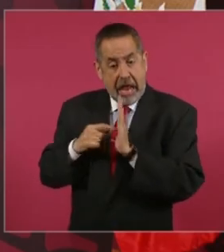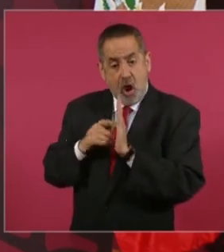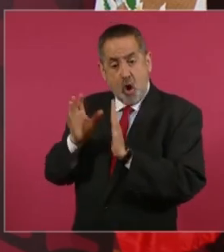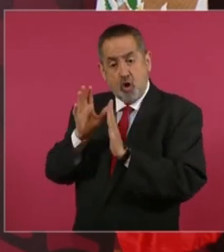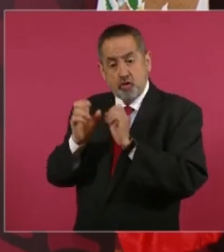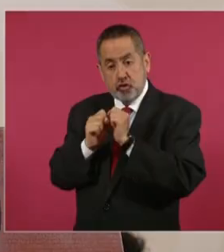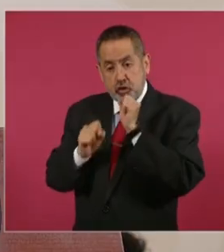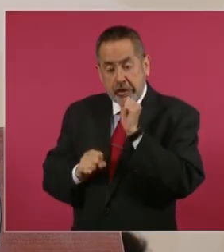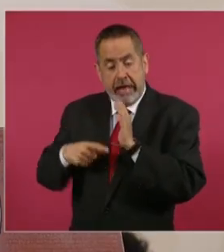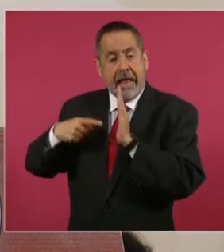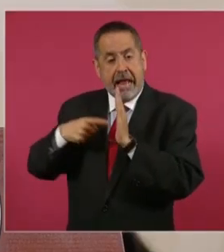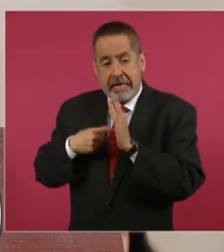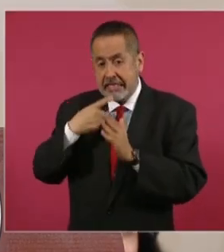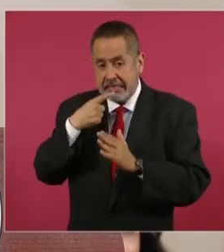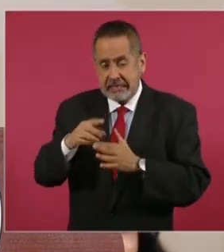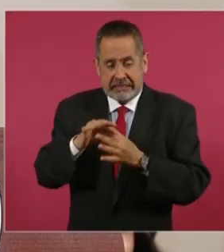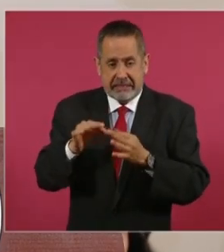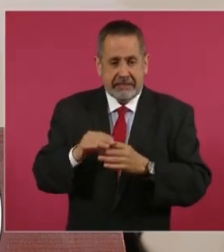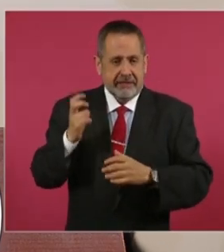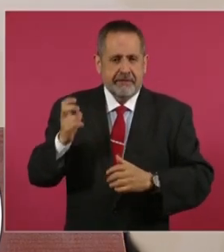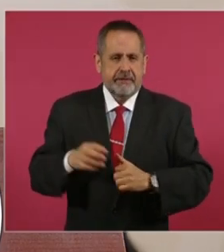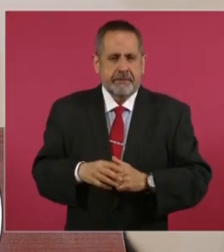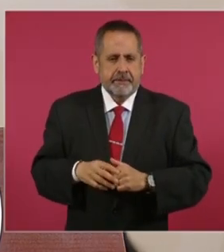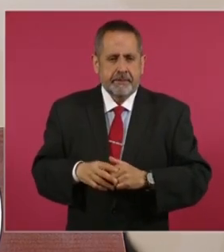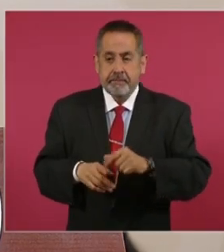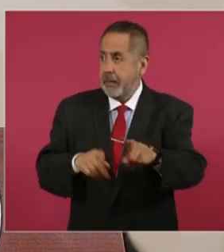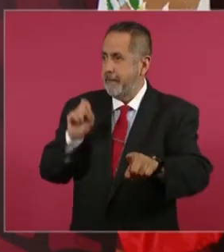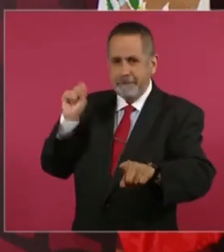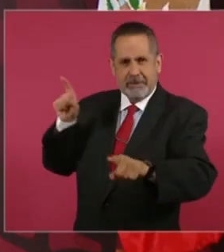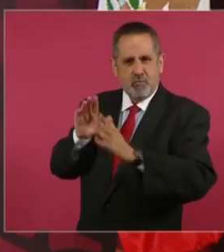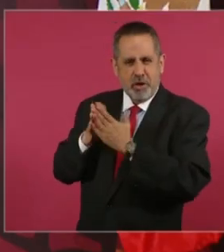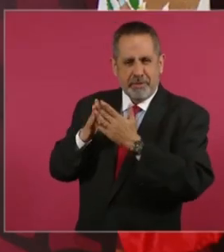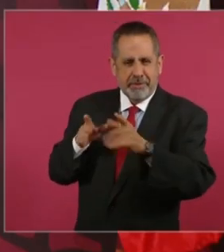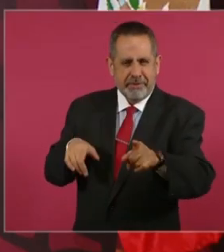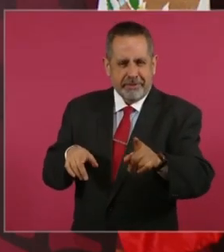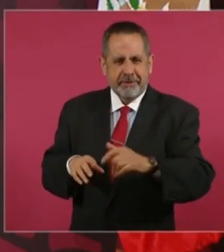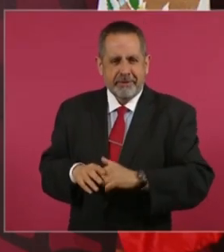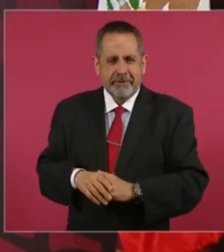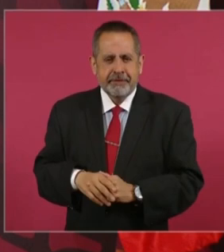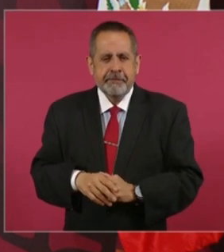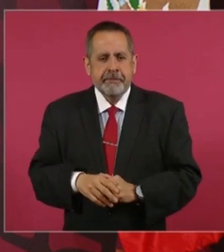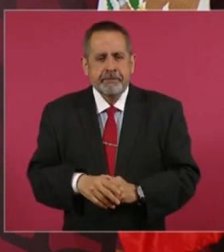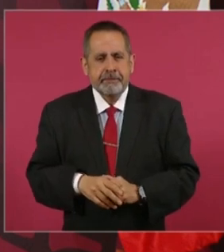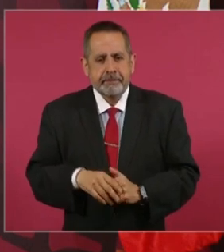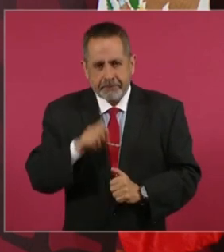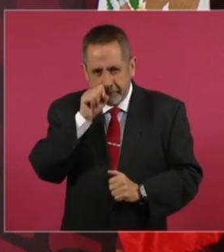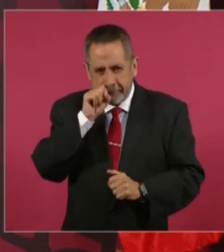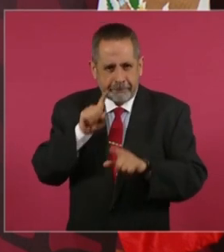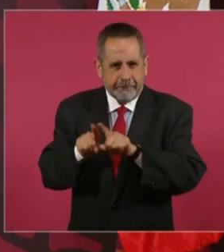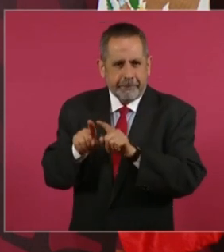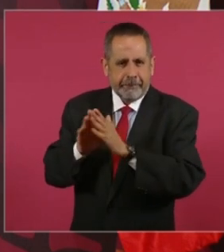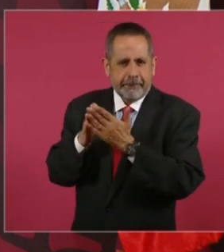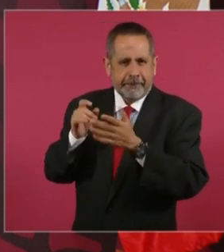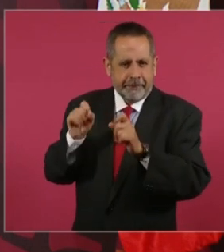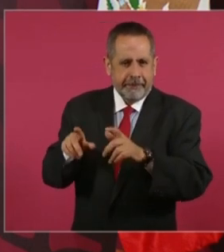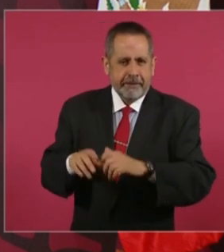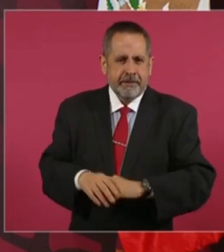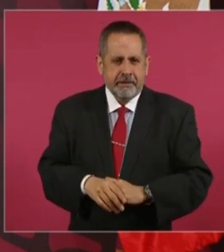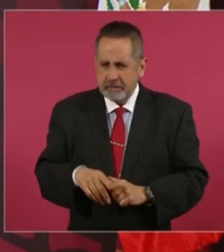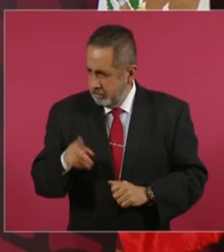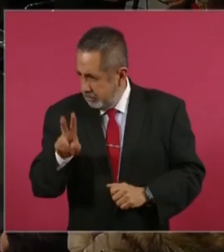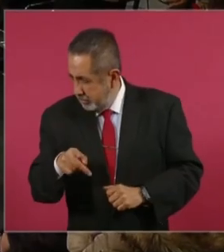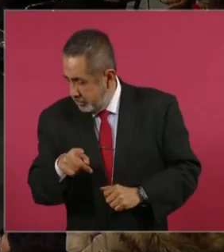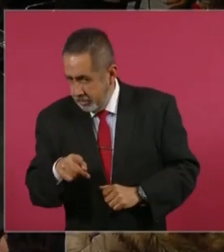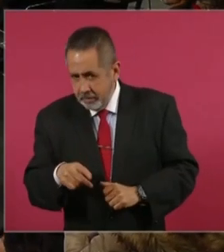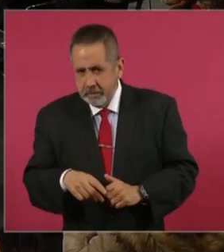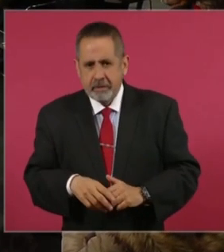ese es el mismo libro, nada más que otra edición, ¿no es